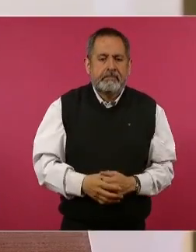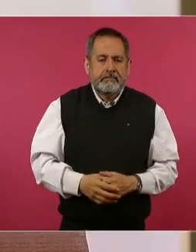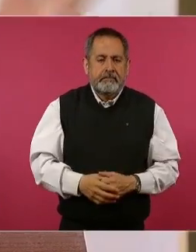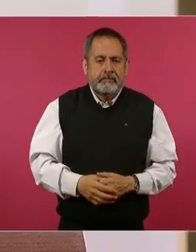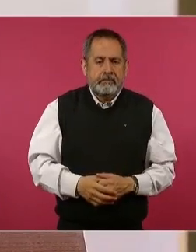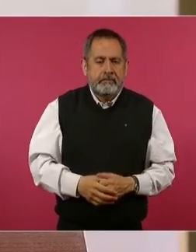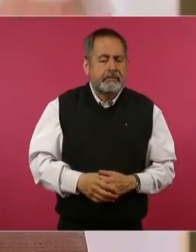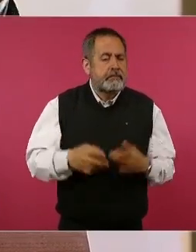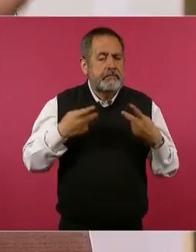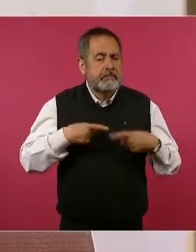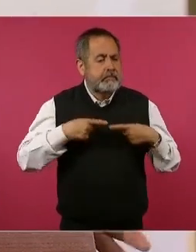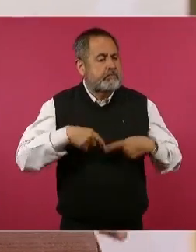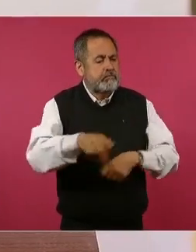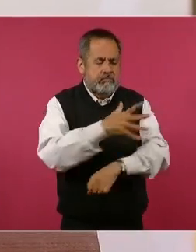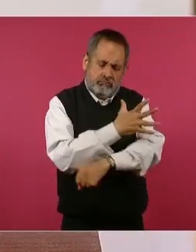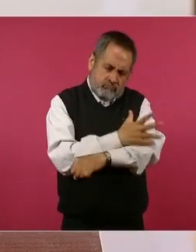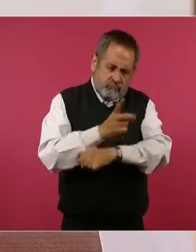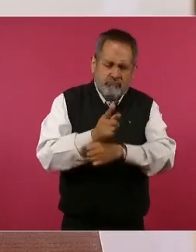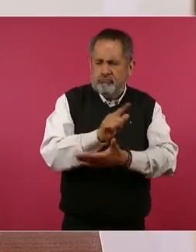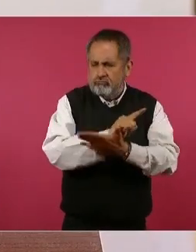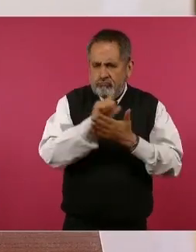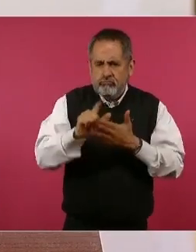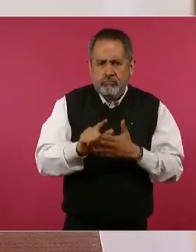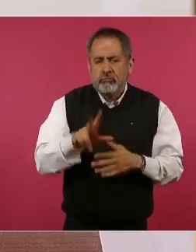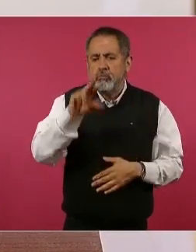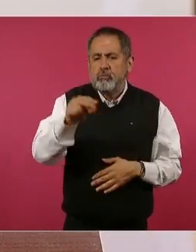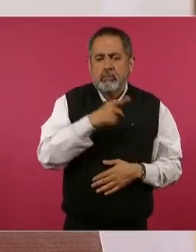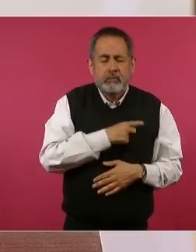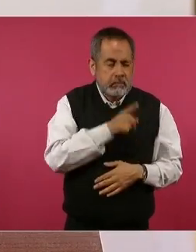que sea gente incorruptible,